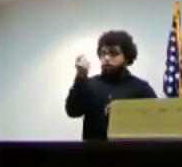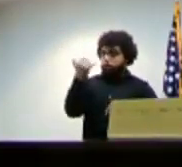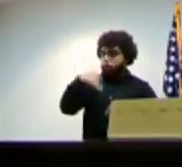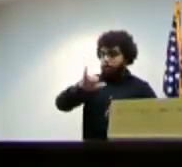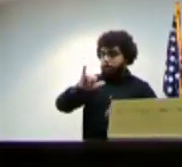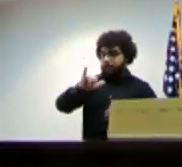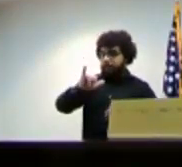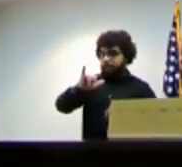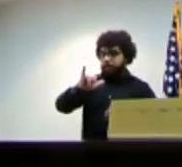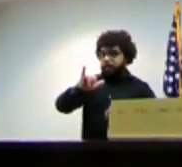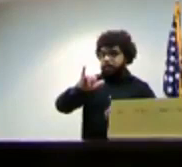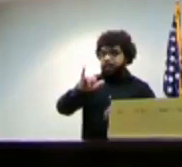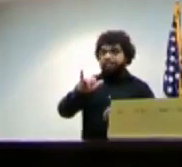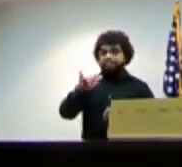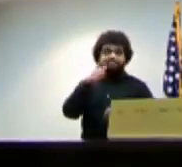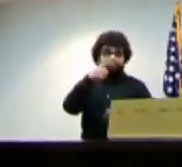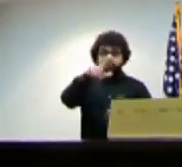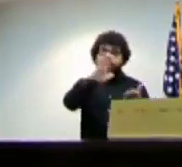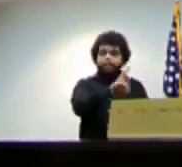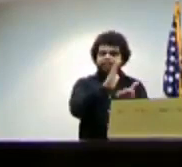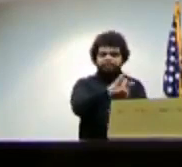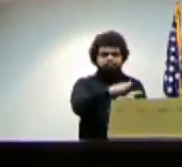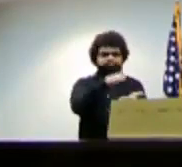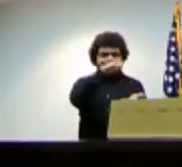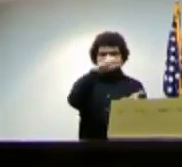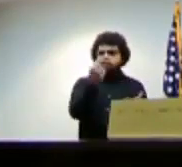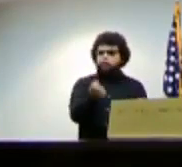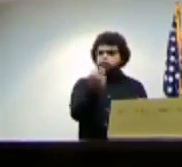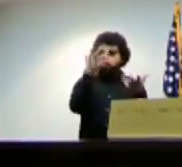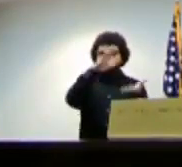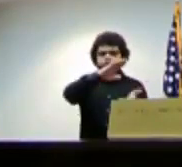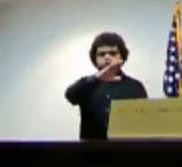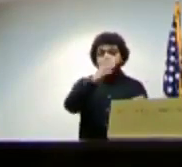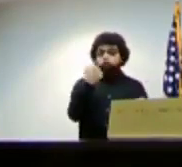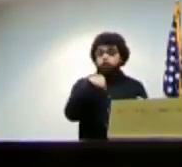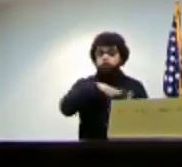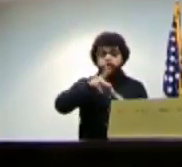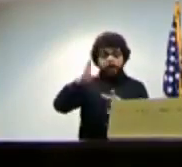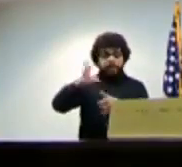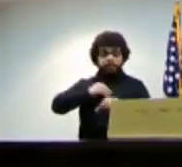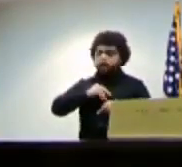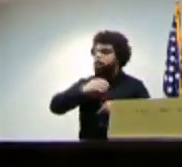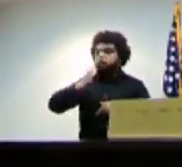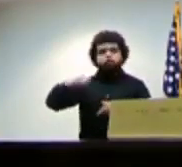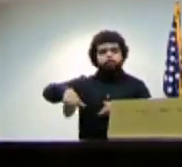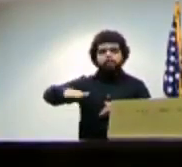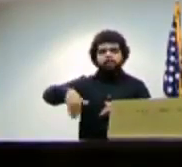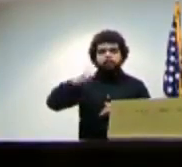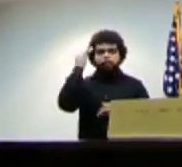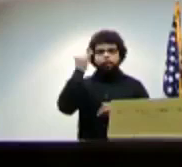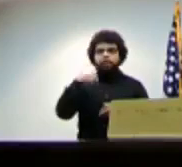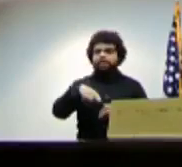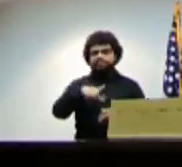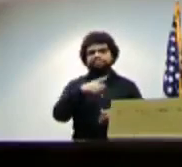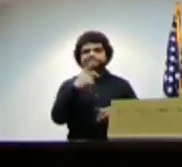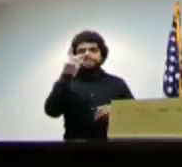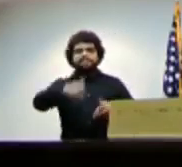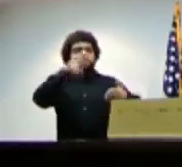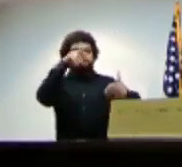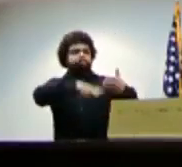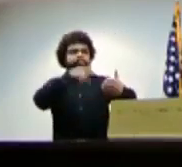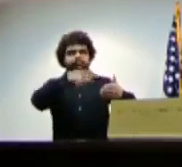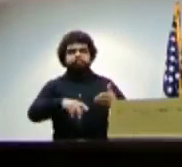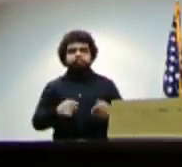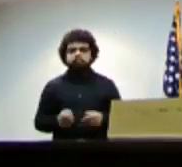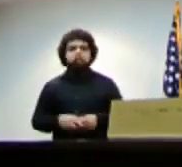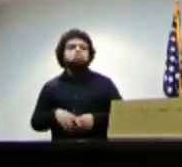los acaban de entregar, son voluminosos y no vamos a darlos como recibidos hasta que examinemos los mismos. Sí, no hay ningún problema con eso. Si necesitan más información,